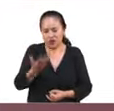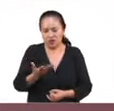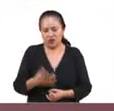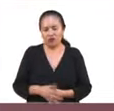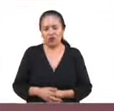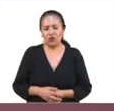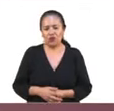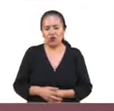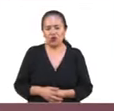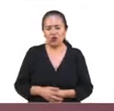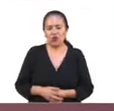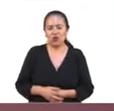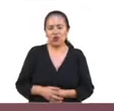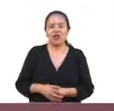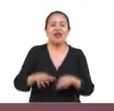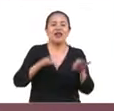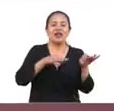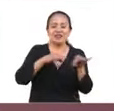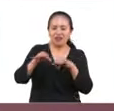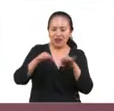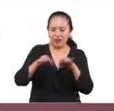reconocer el trabajo